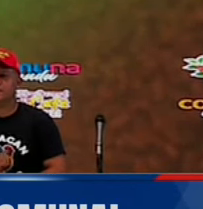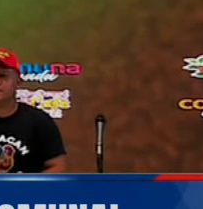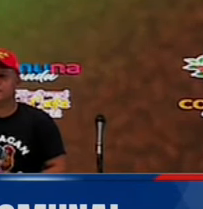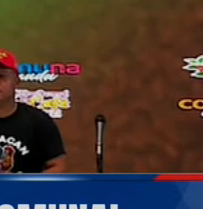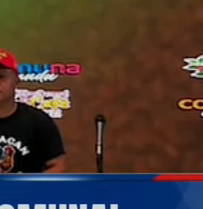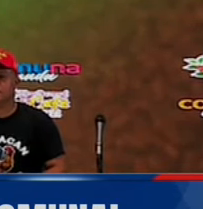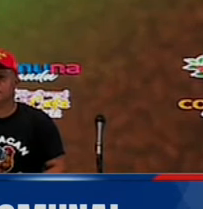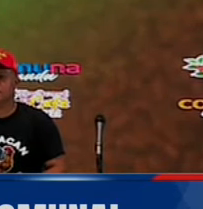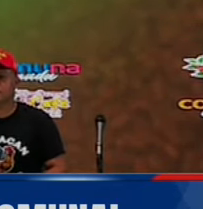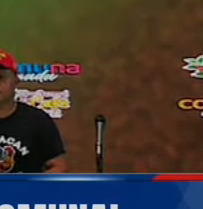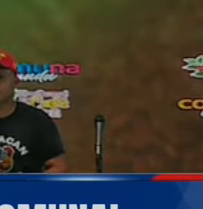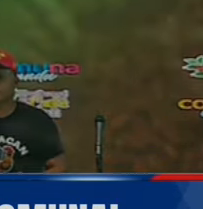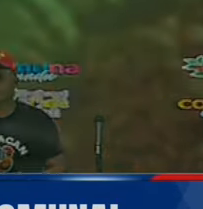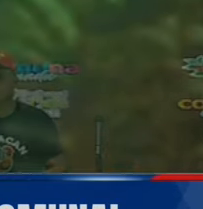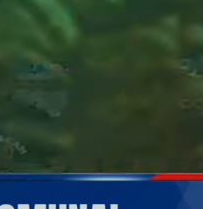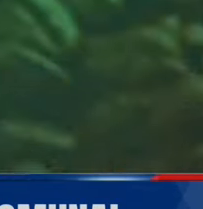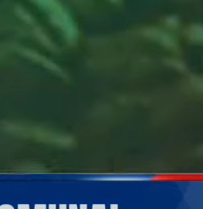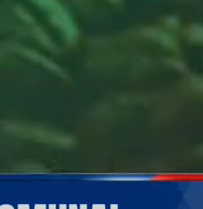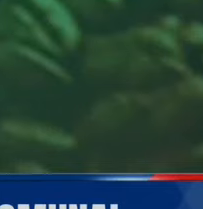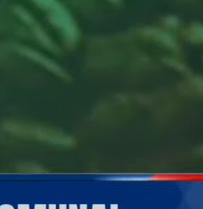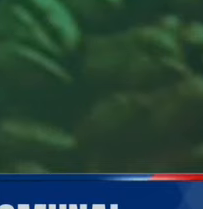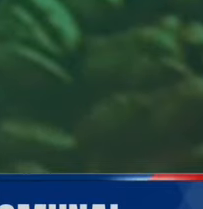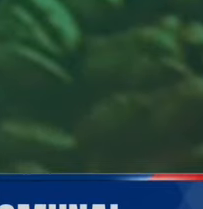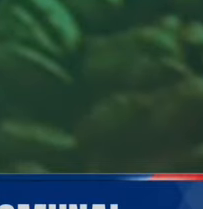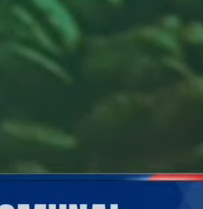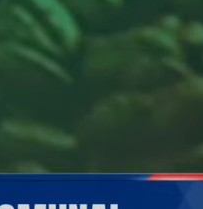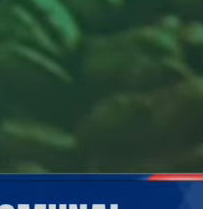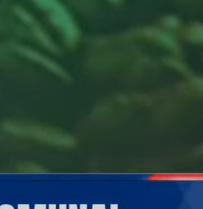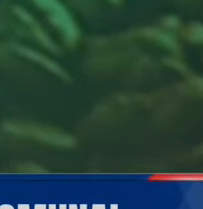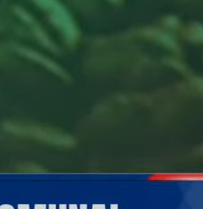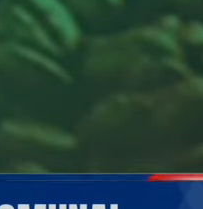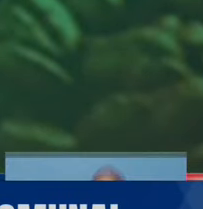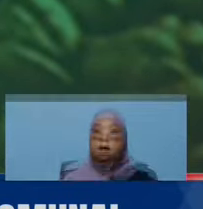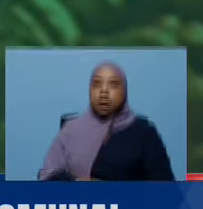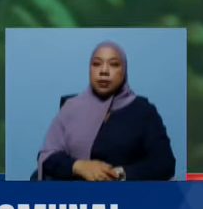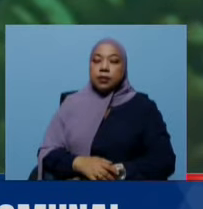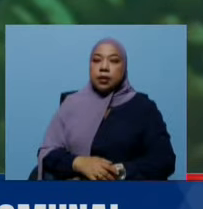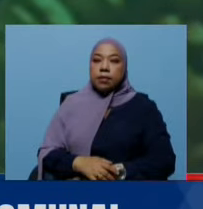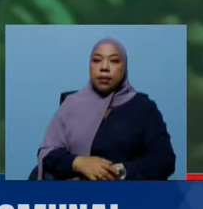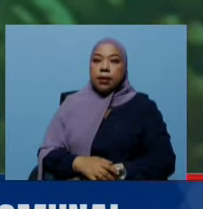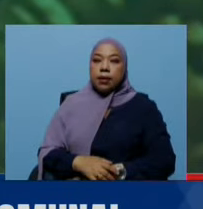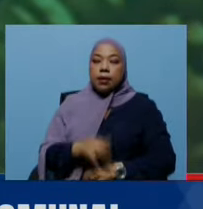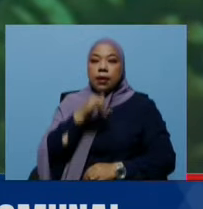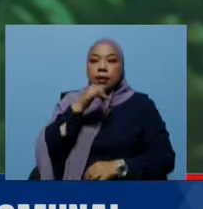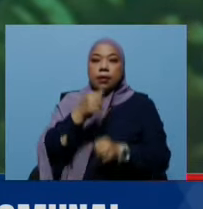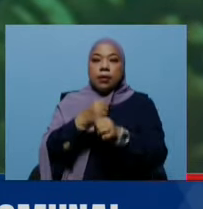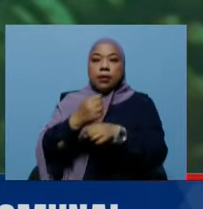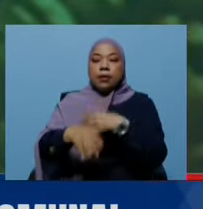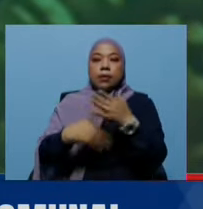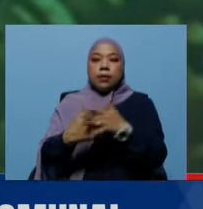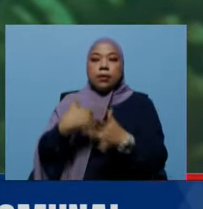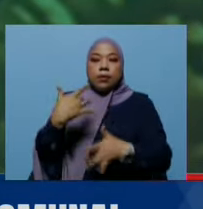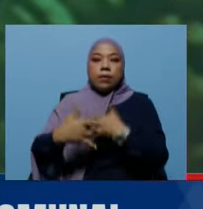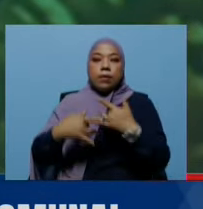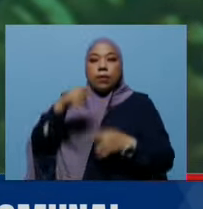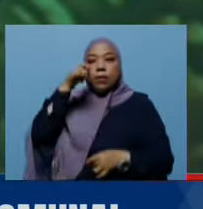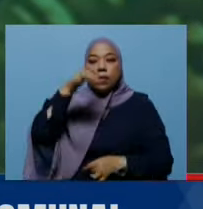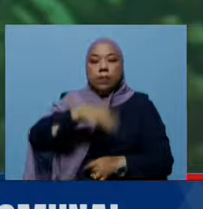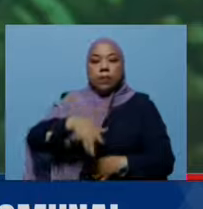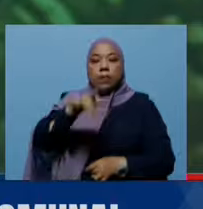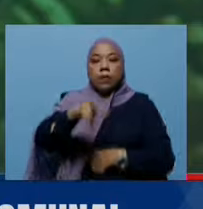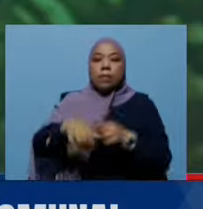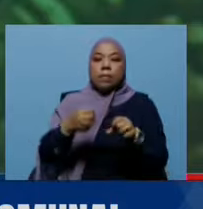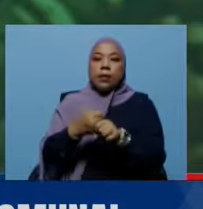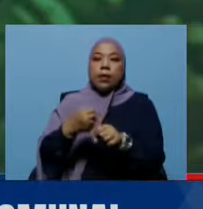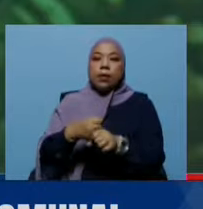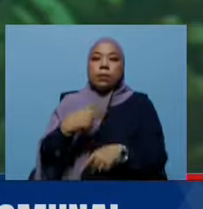como decía el libertador Simón Bolívar. Bolívar decía esta frase: con modo todo se puede. Quiere decir,